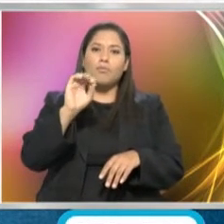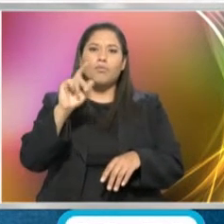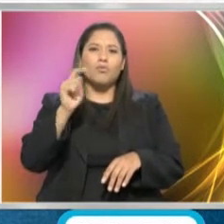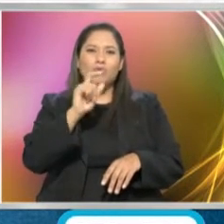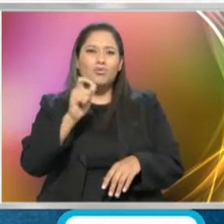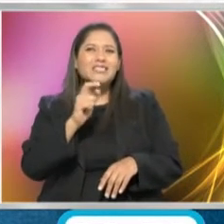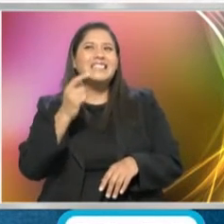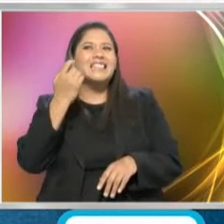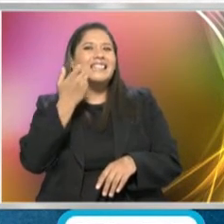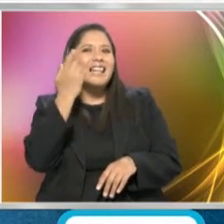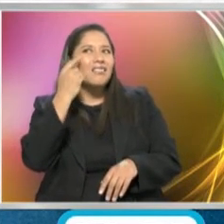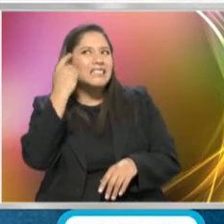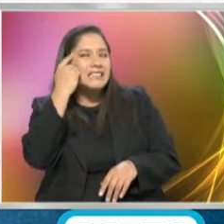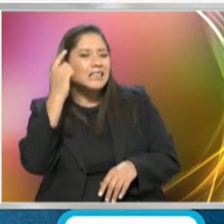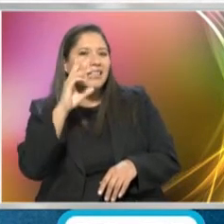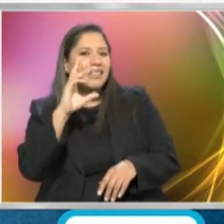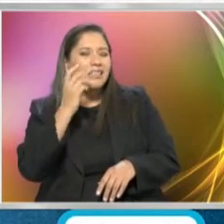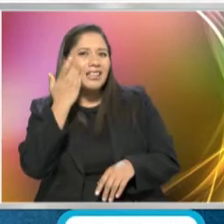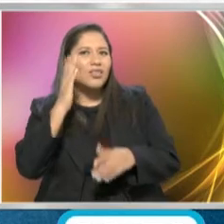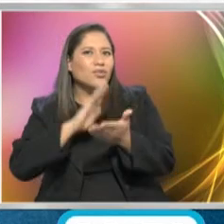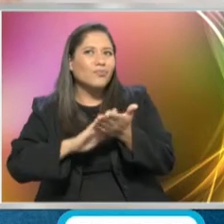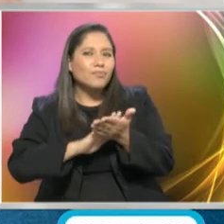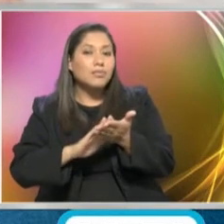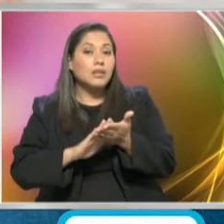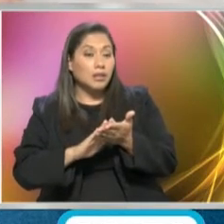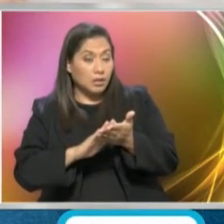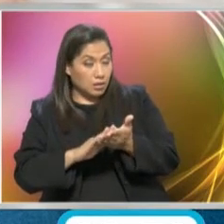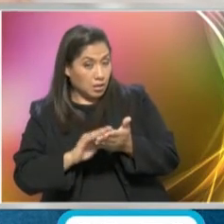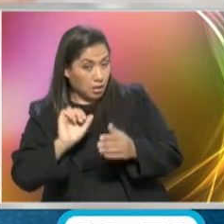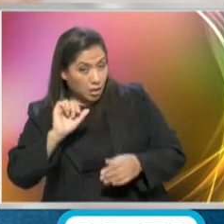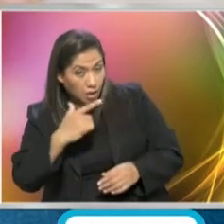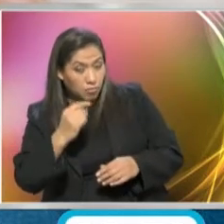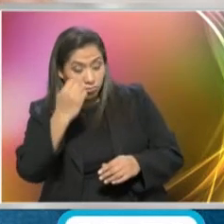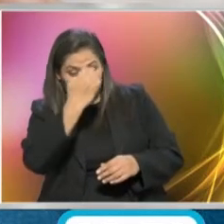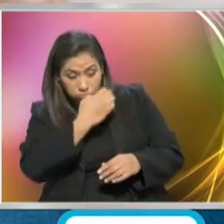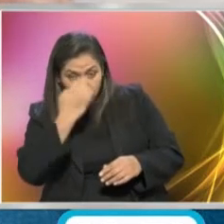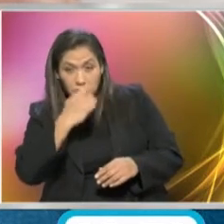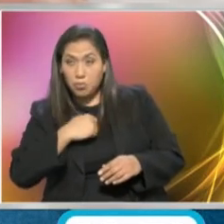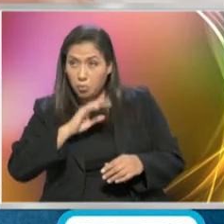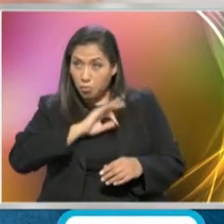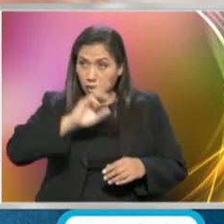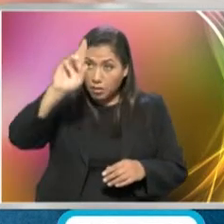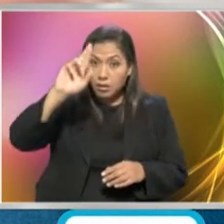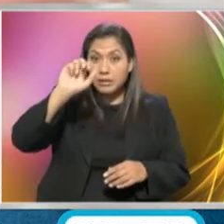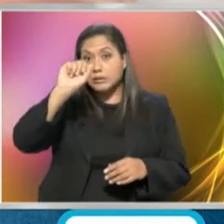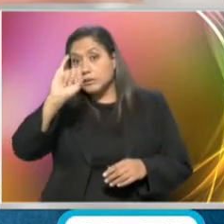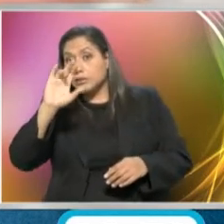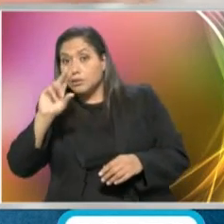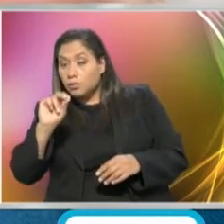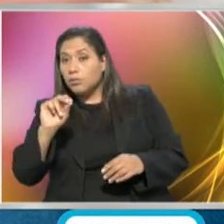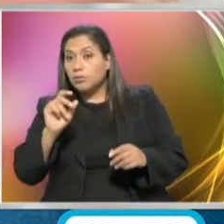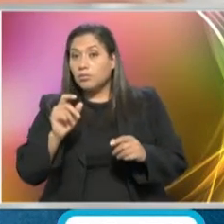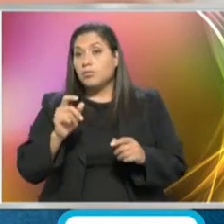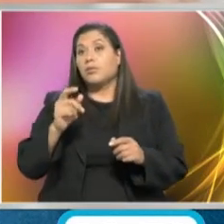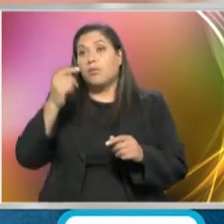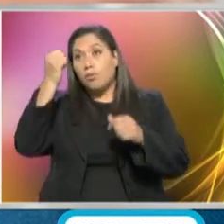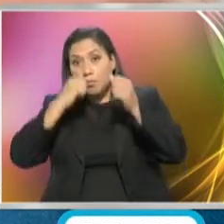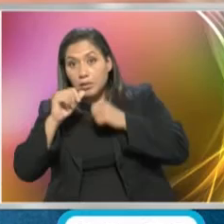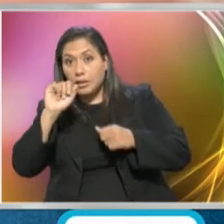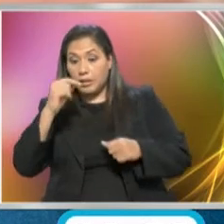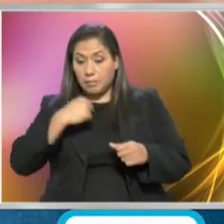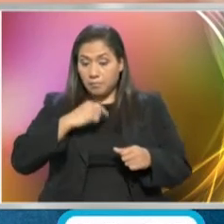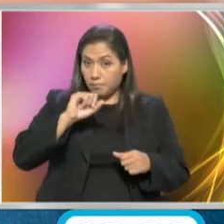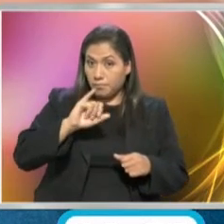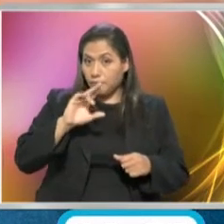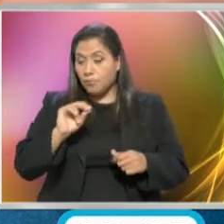estas arruguitas de la frente. ¿Hay algún tipo de estudio, de análisis para ver si puedo ser sujeto o no? ¿O me recibe y usted me lo aplica?